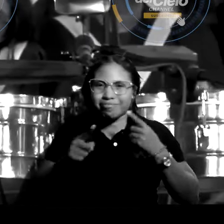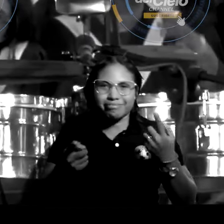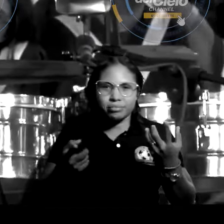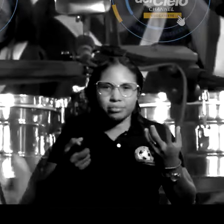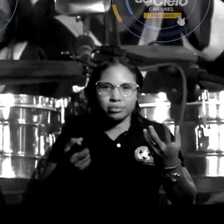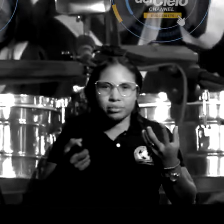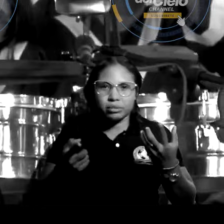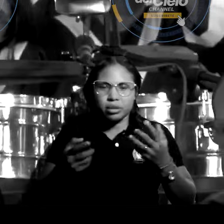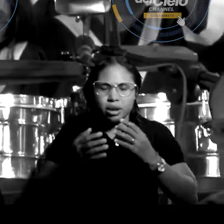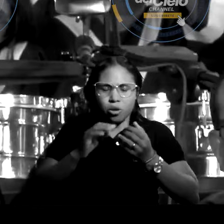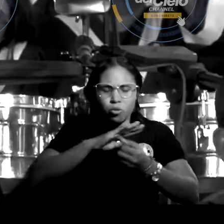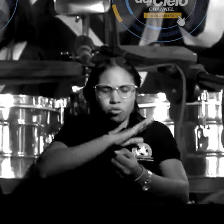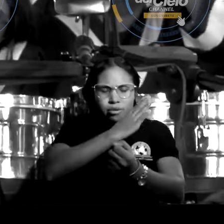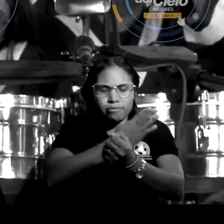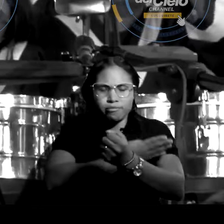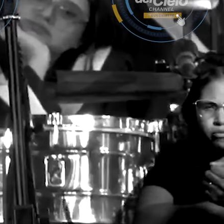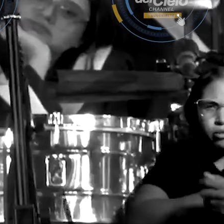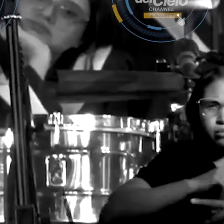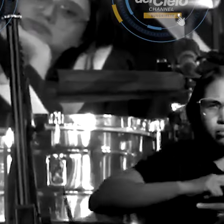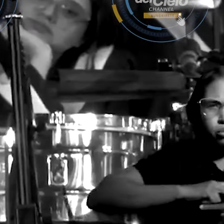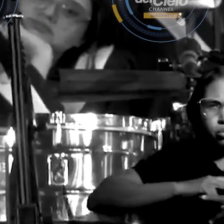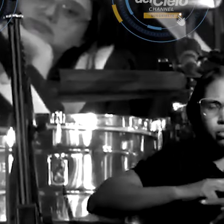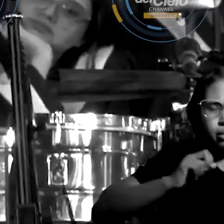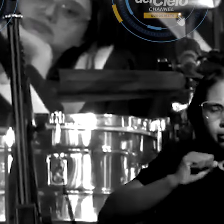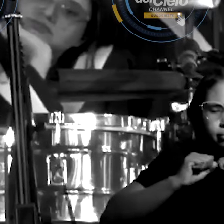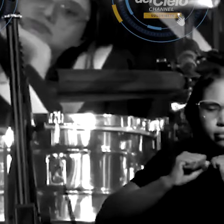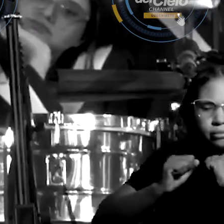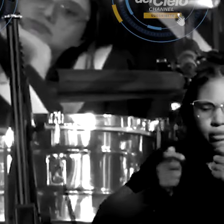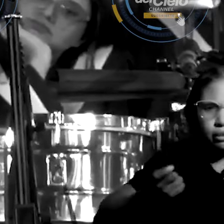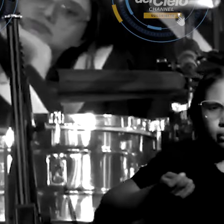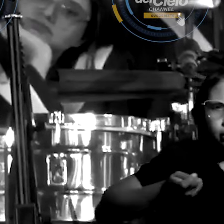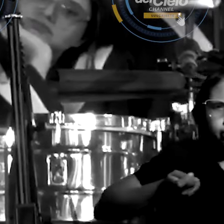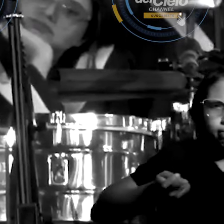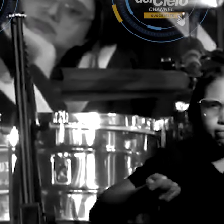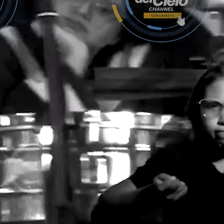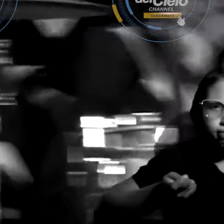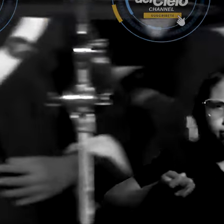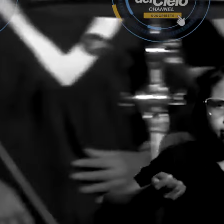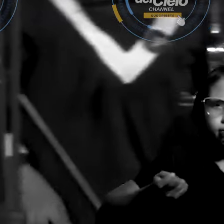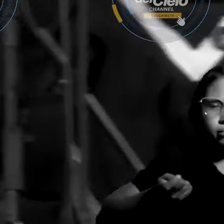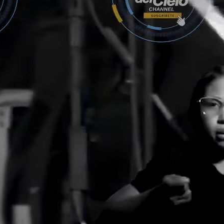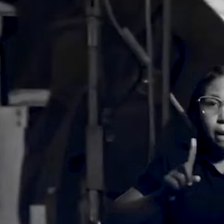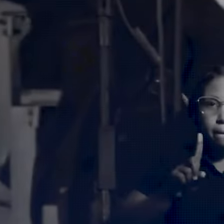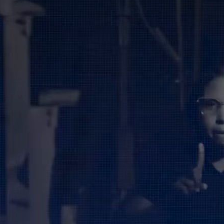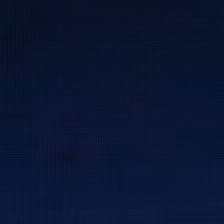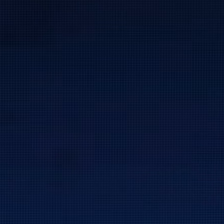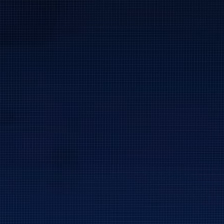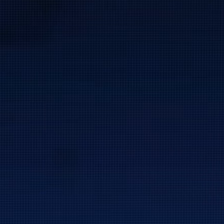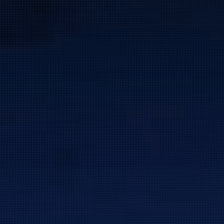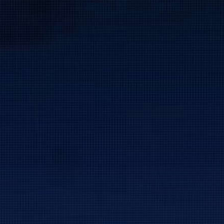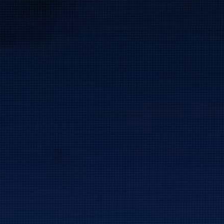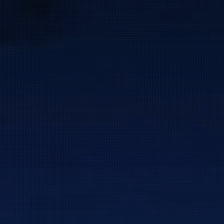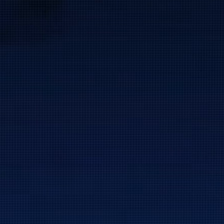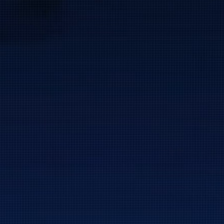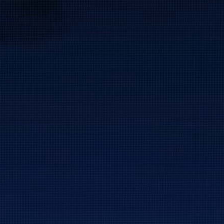fuerza interna que los domina, que los lleva. Pero el poder del Evangelio cuando...